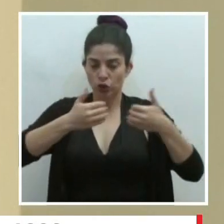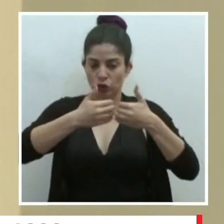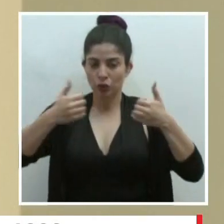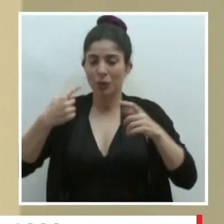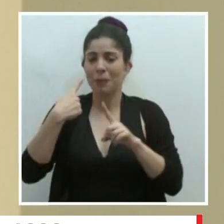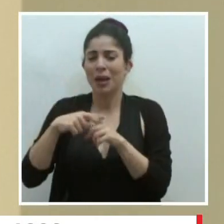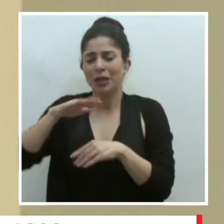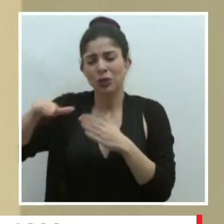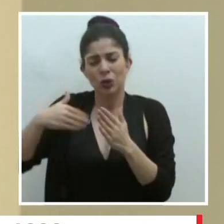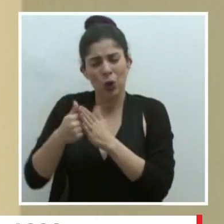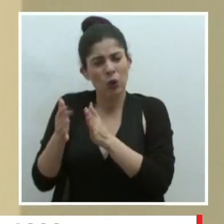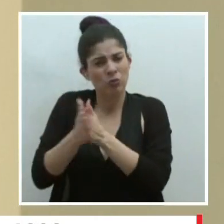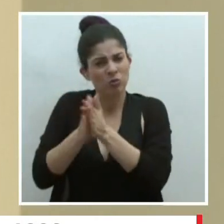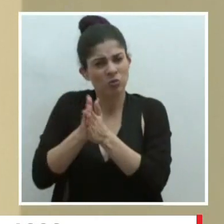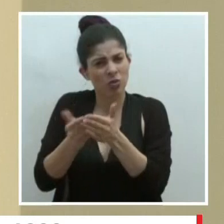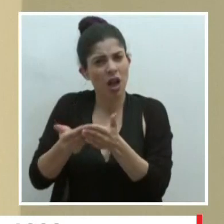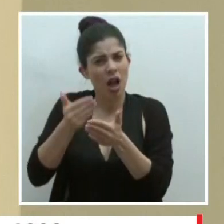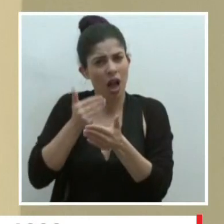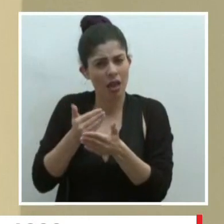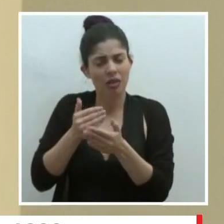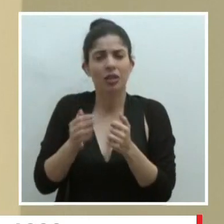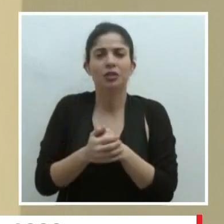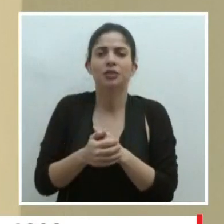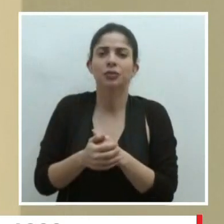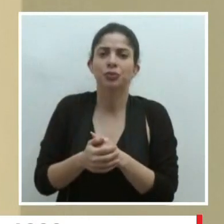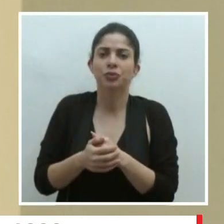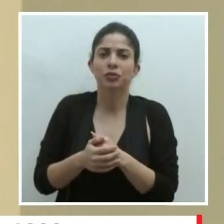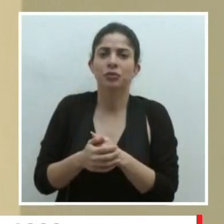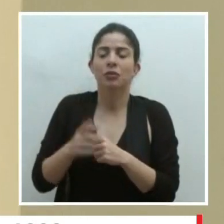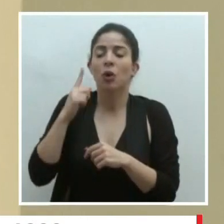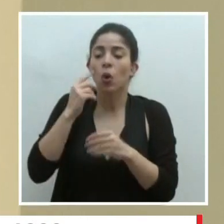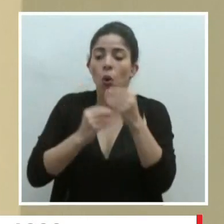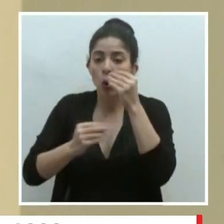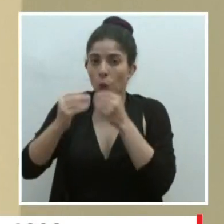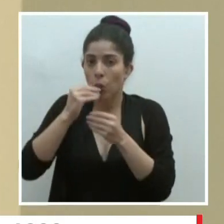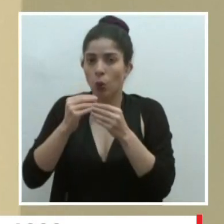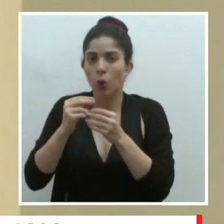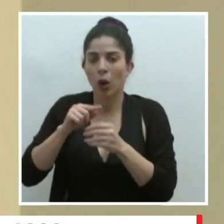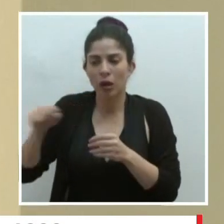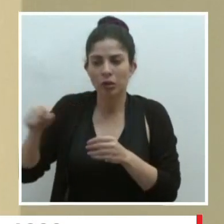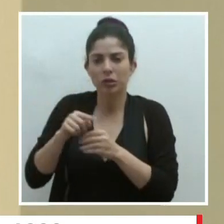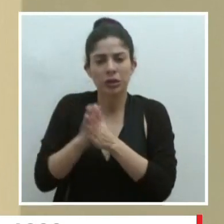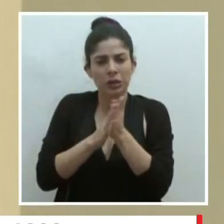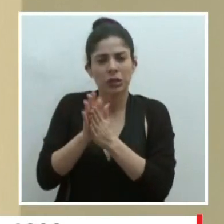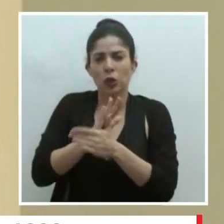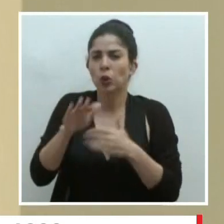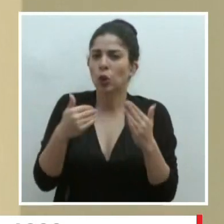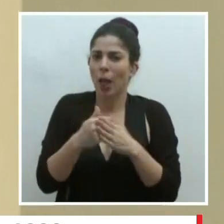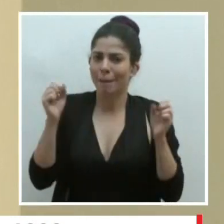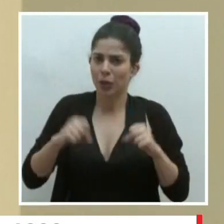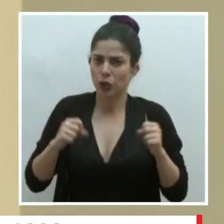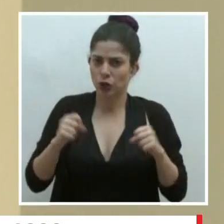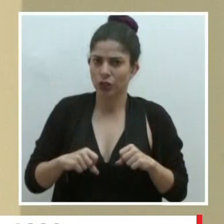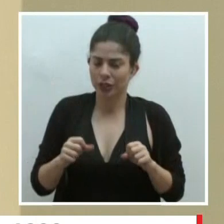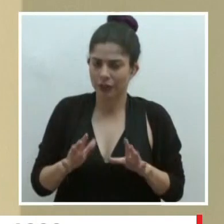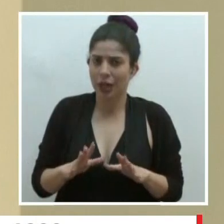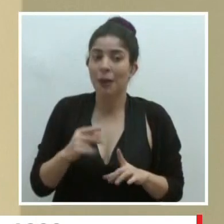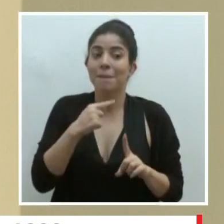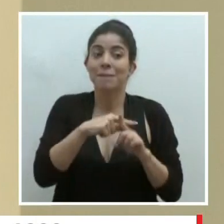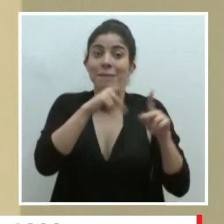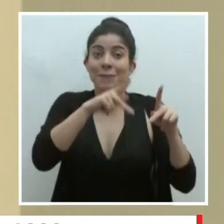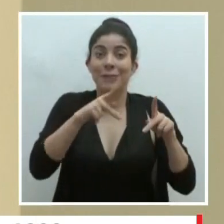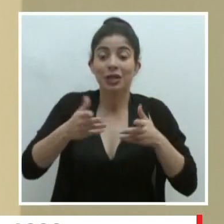lavado de manos previa y estar en medio también de las sesiones de comida, lavándose las manos todo lo que se pueda, pero eso sí, obviamente para el